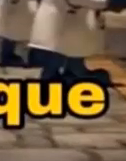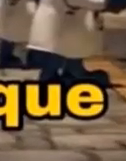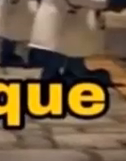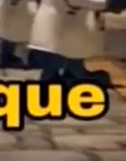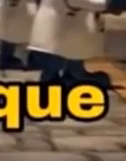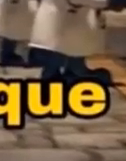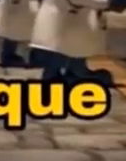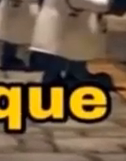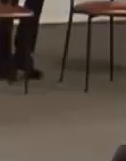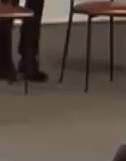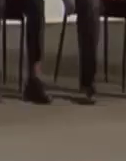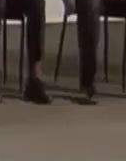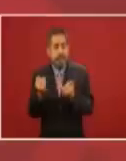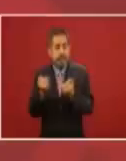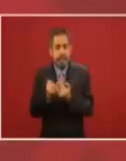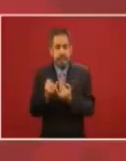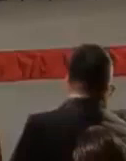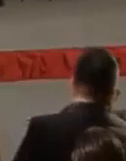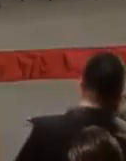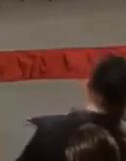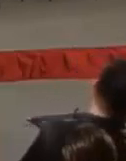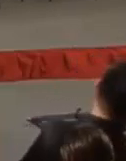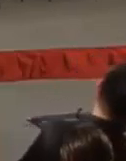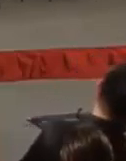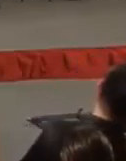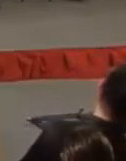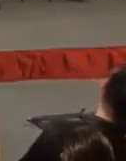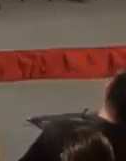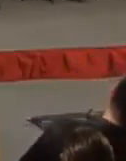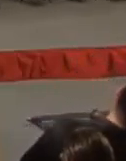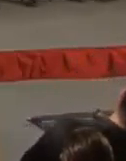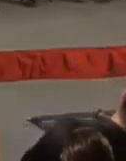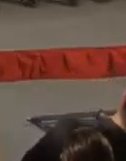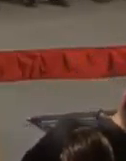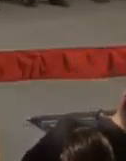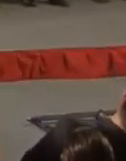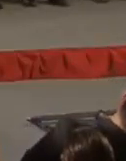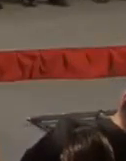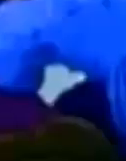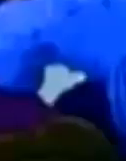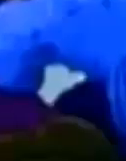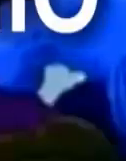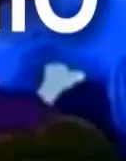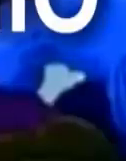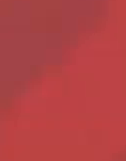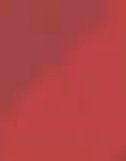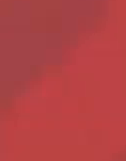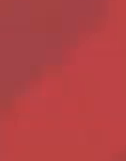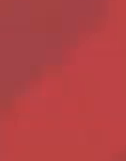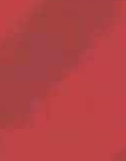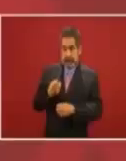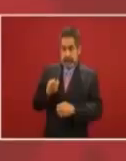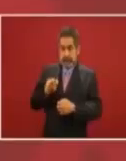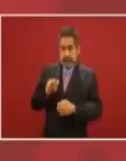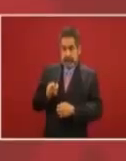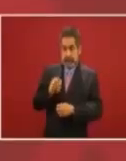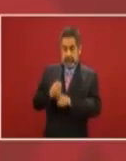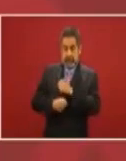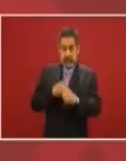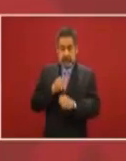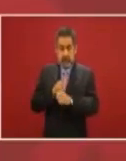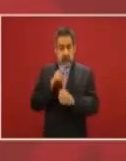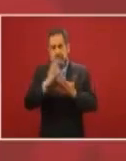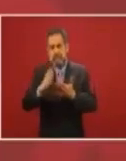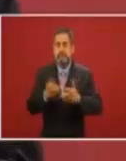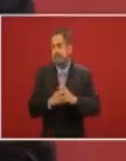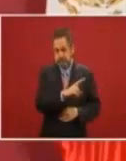Gracias a Dios que es viernes de putas. Gracias a Dios que bien. Y vamos a continuar dando odio sos